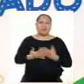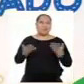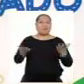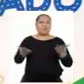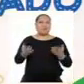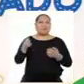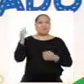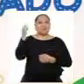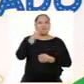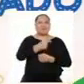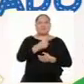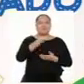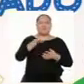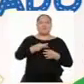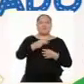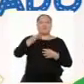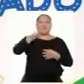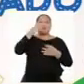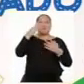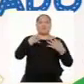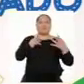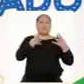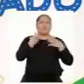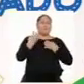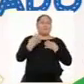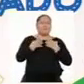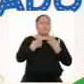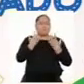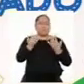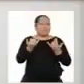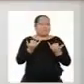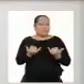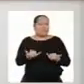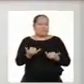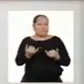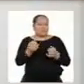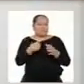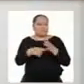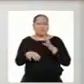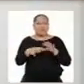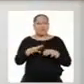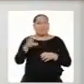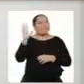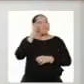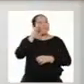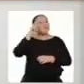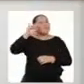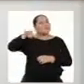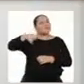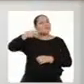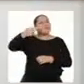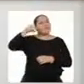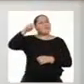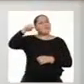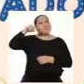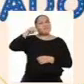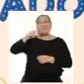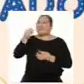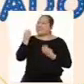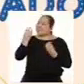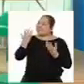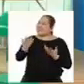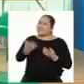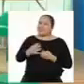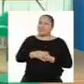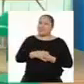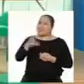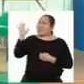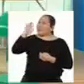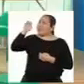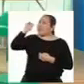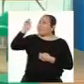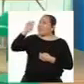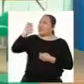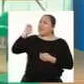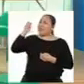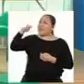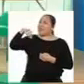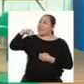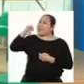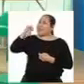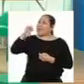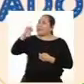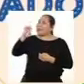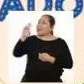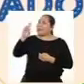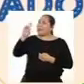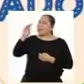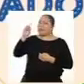¡Ah! Este genio me hace renegar ¿Y ahora qué hago? Hola, Jonathan ¿Cómo estás? Hola, profesor Emerson